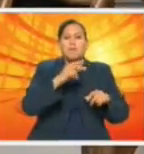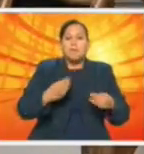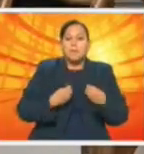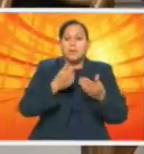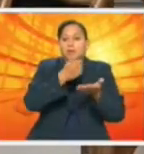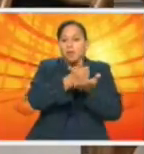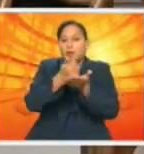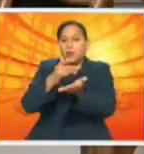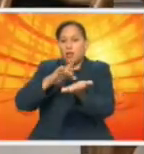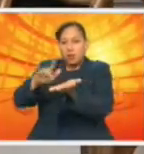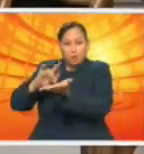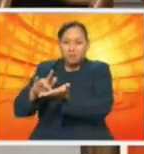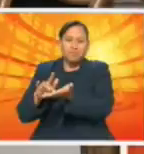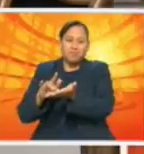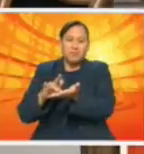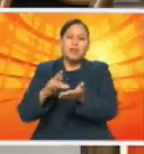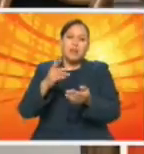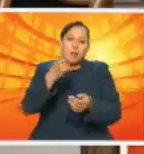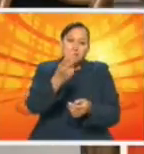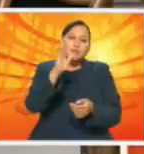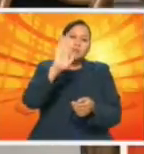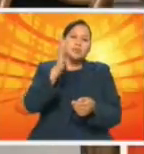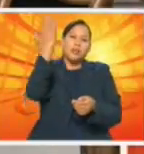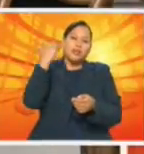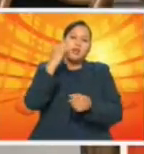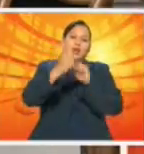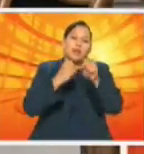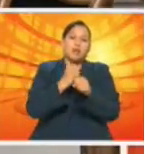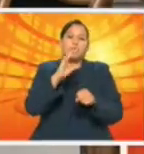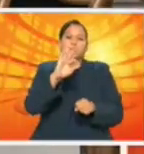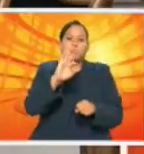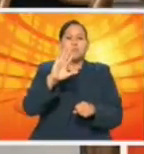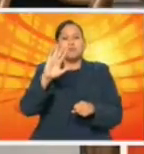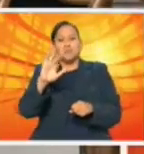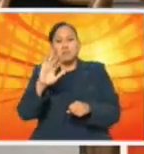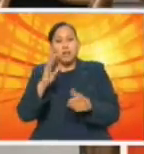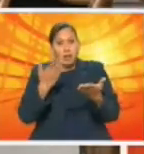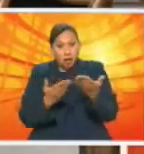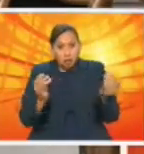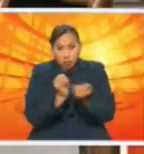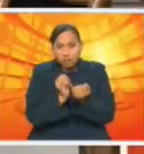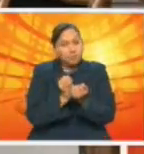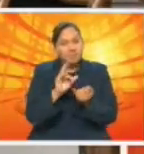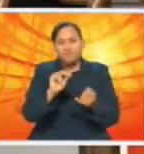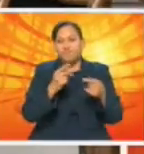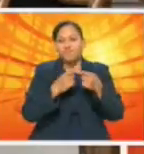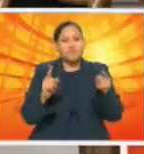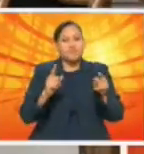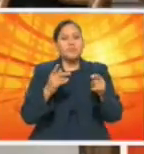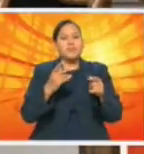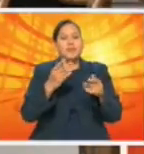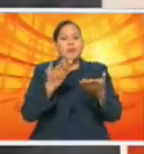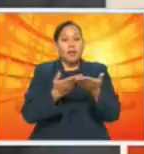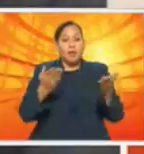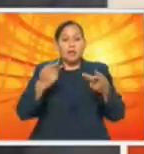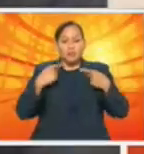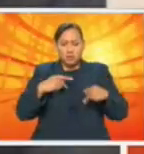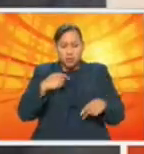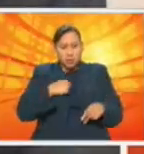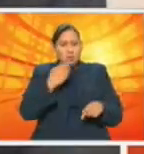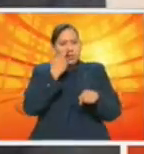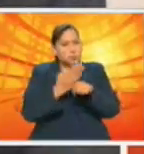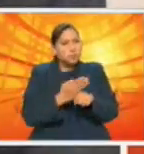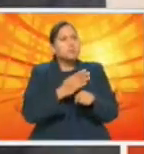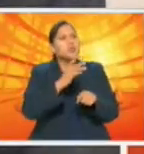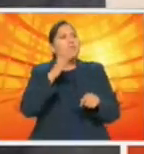lo que había acá en los años 40, 50. Ya no funciona así el planeta, ¿no? O sea, la sociedad civil tiene que hacerse cargo de su destino y